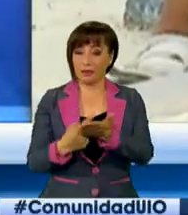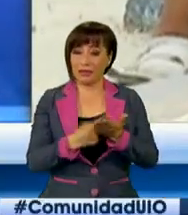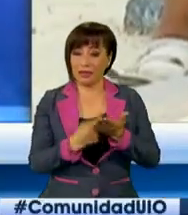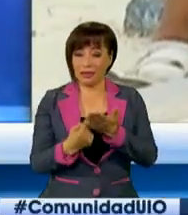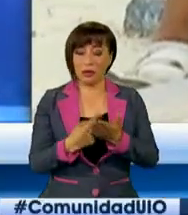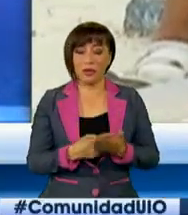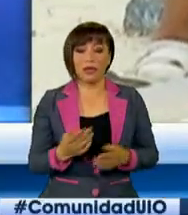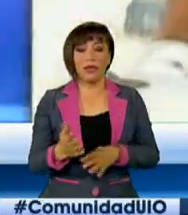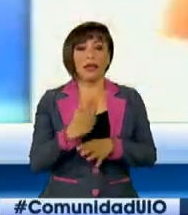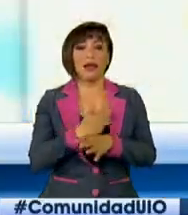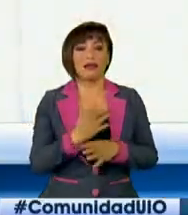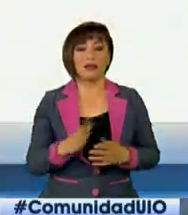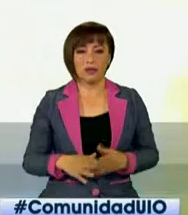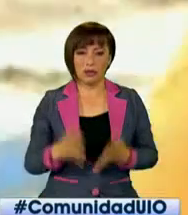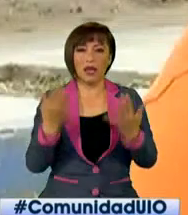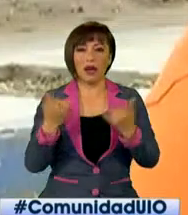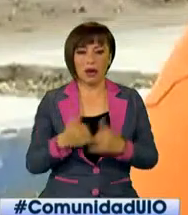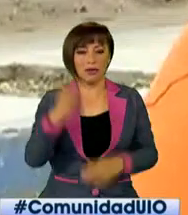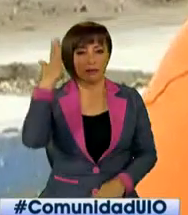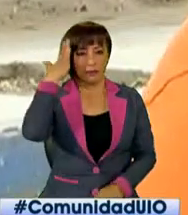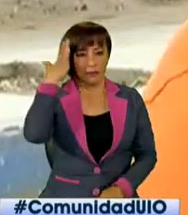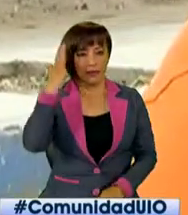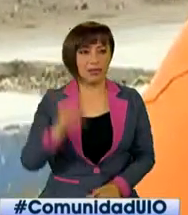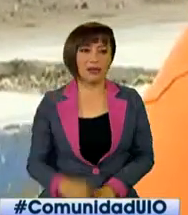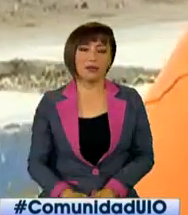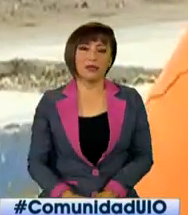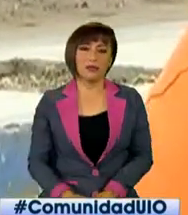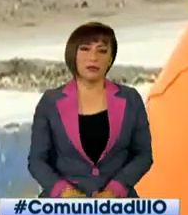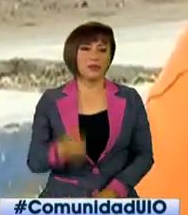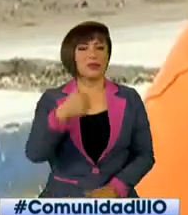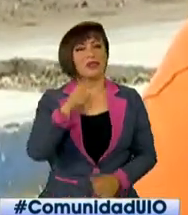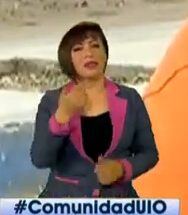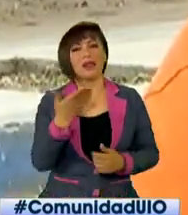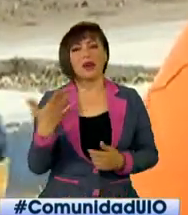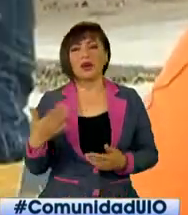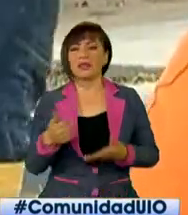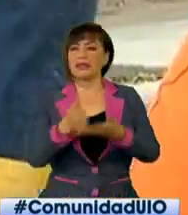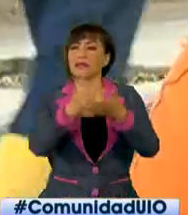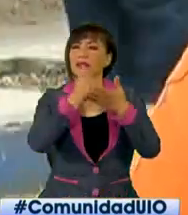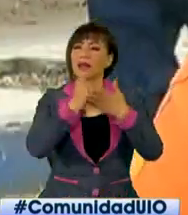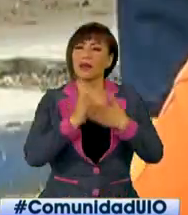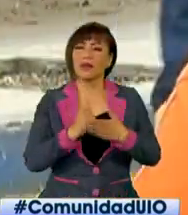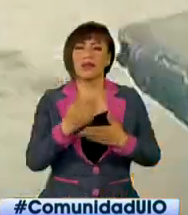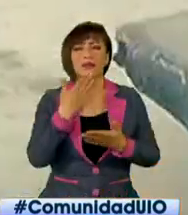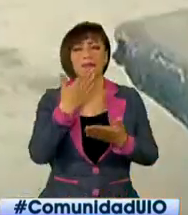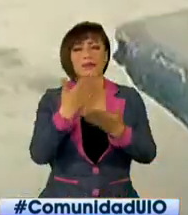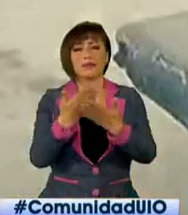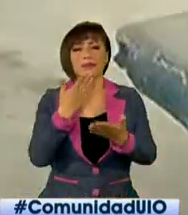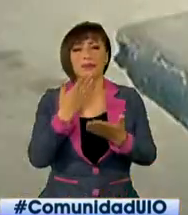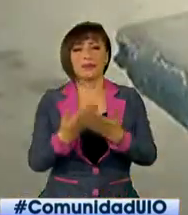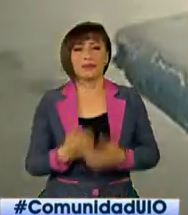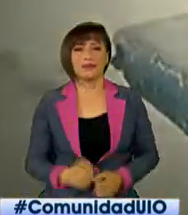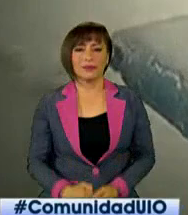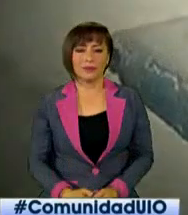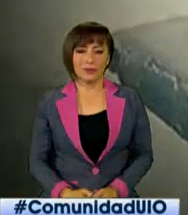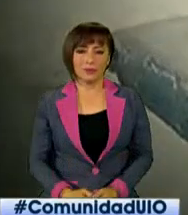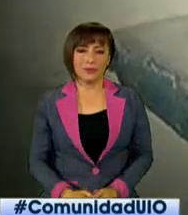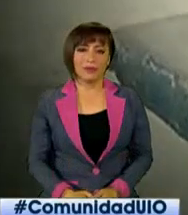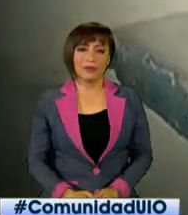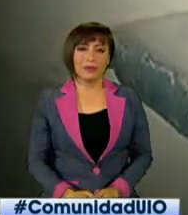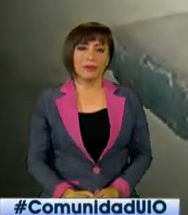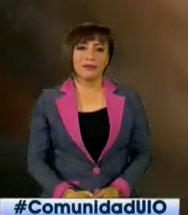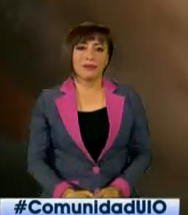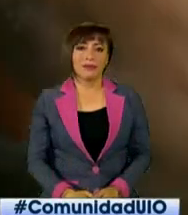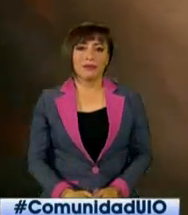Consejo Cantonal, desde hoy estaremos haciéndolo. Cualquier persona que me desee ayudar, se lo agradezco mucho. Informó Rosalena